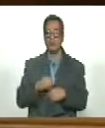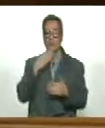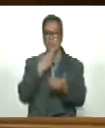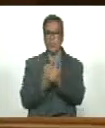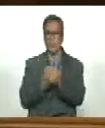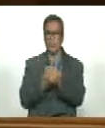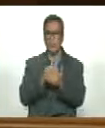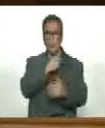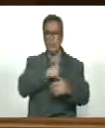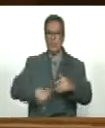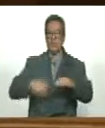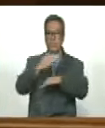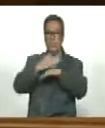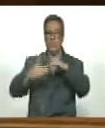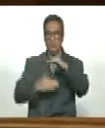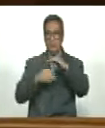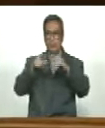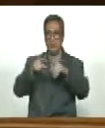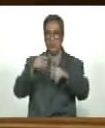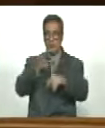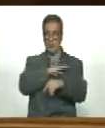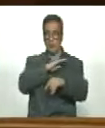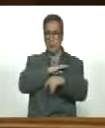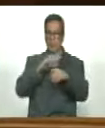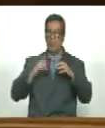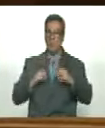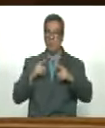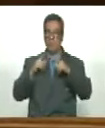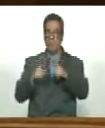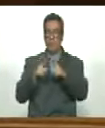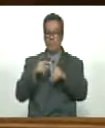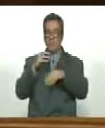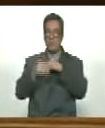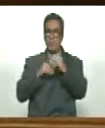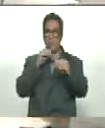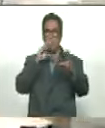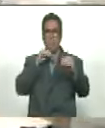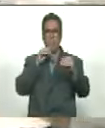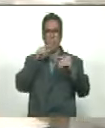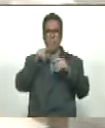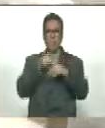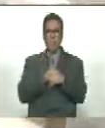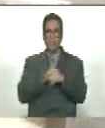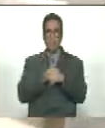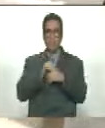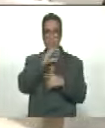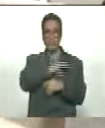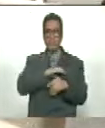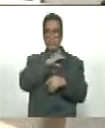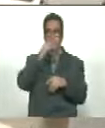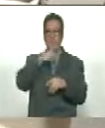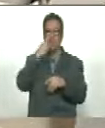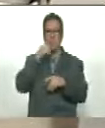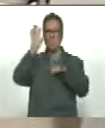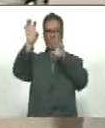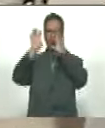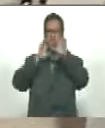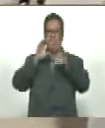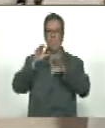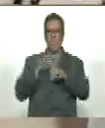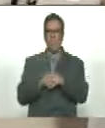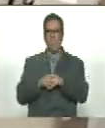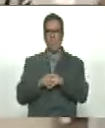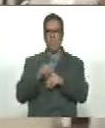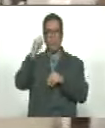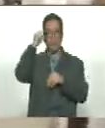Gracias, presidente. Me corresponde en esta oportunidad ser el vocero de la Comisión de Política Exterior,